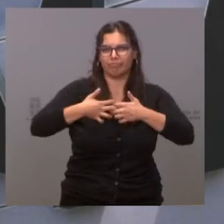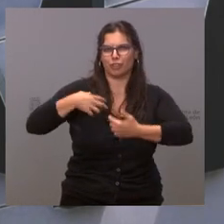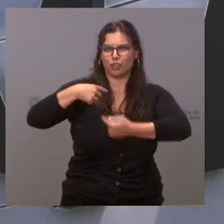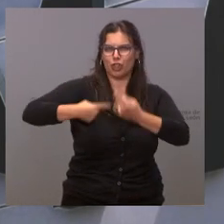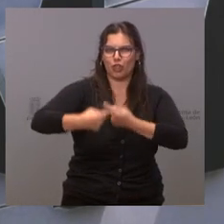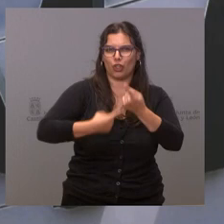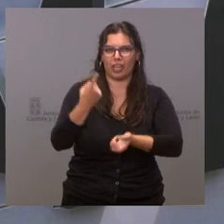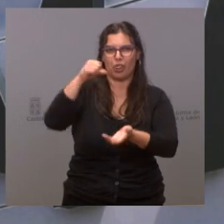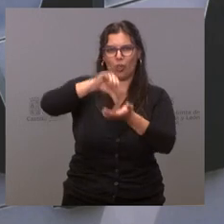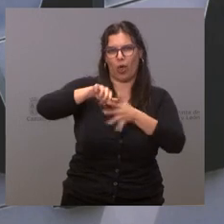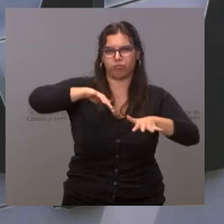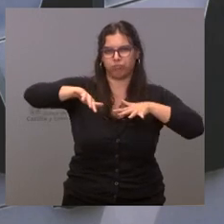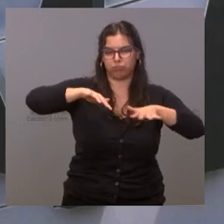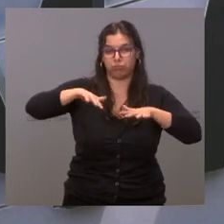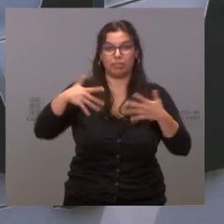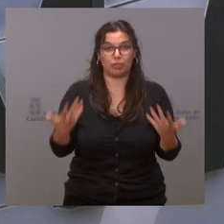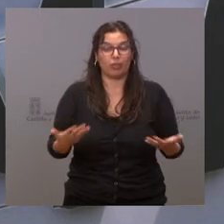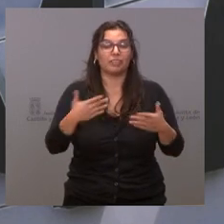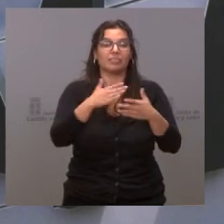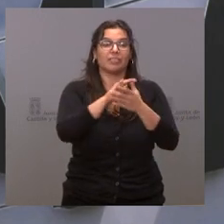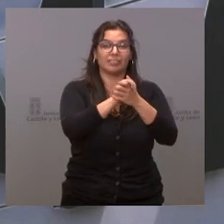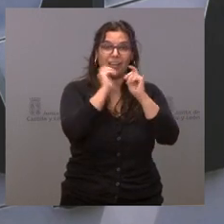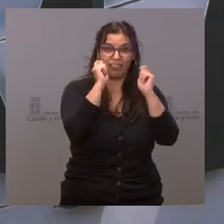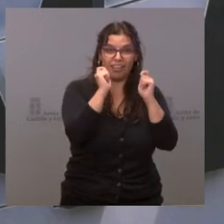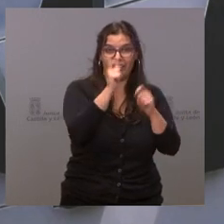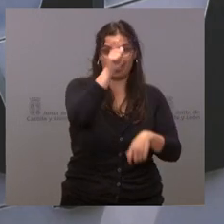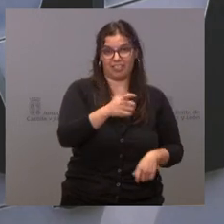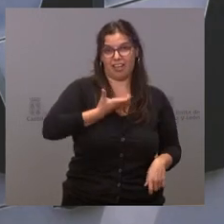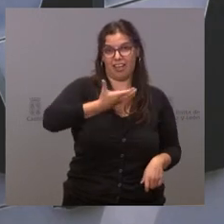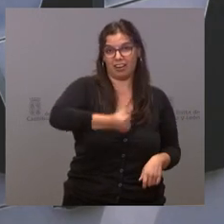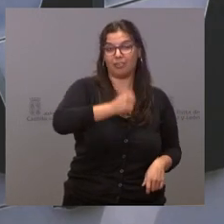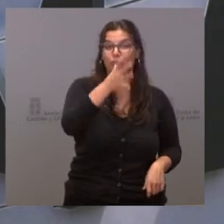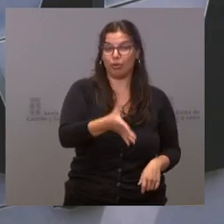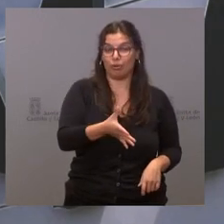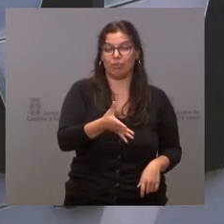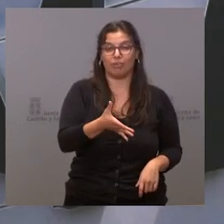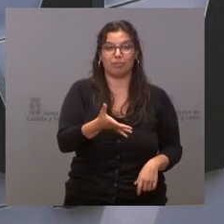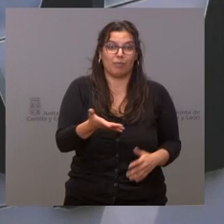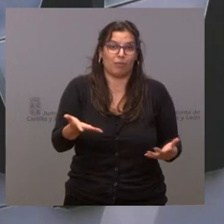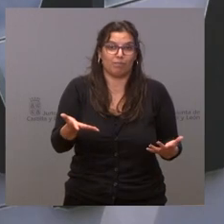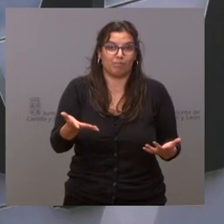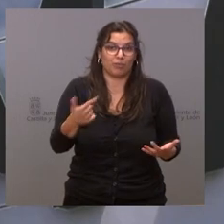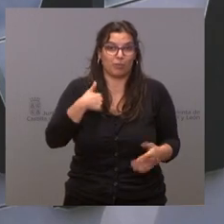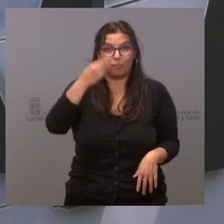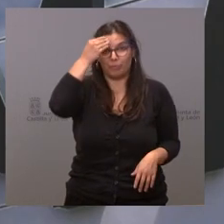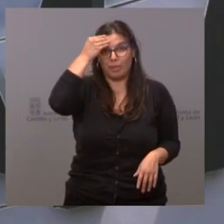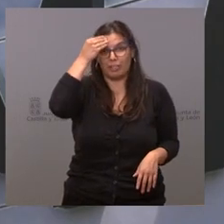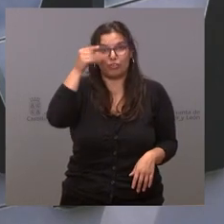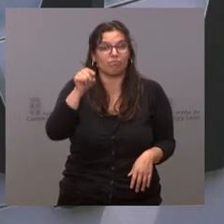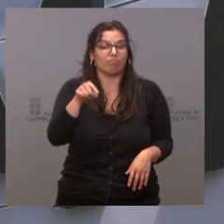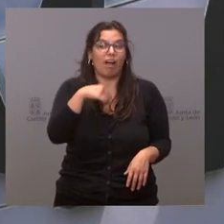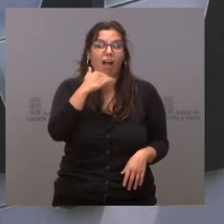de la ciudad por tanto felicidades alcalde porque bueno yo creo que es algo que